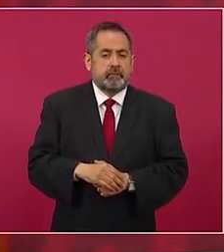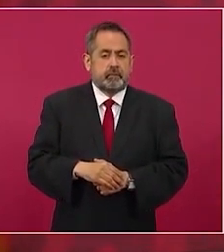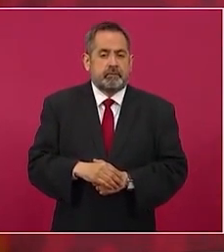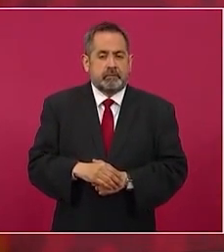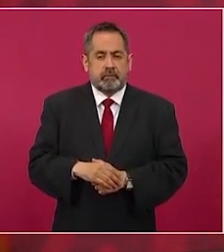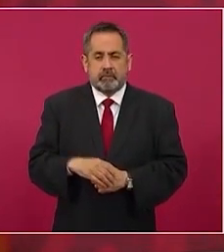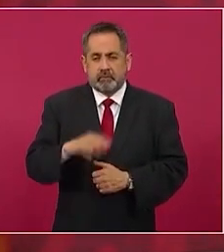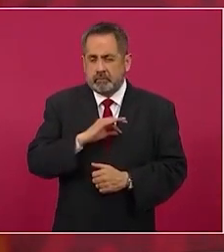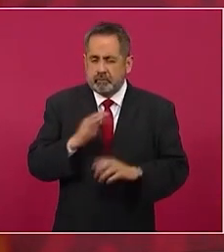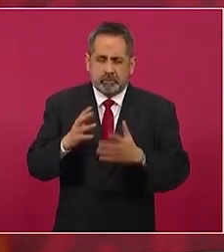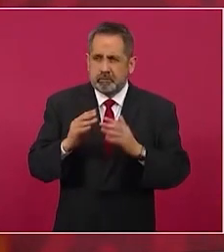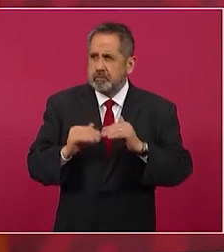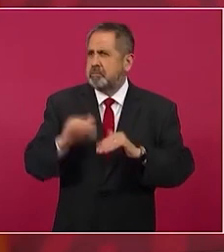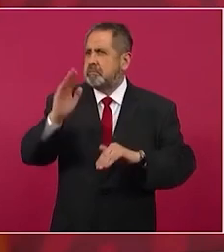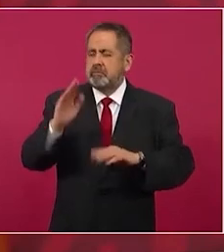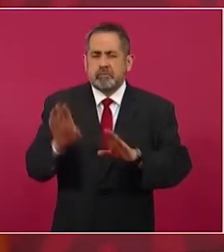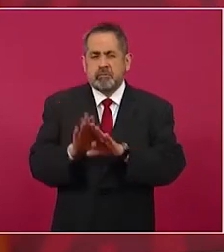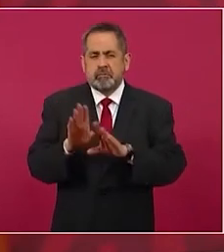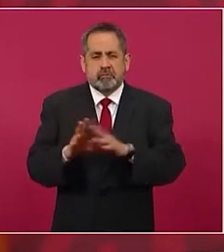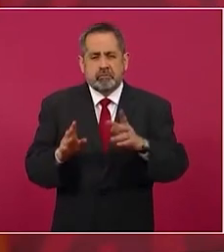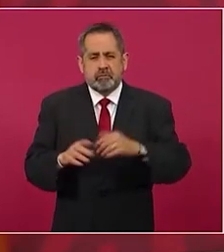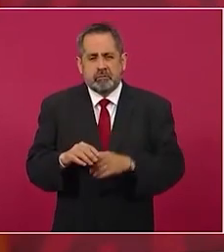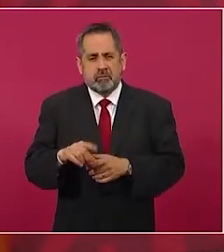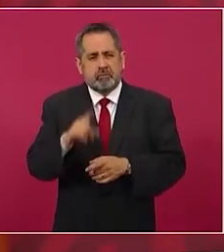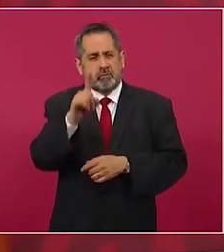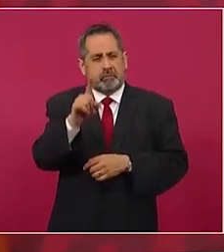Estamos hablando como de